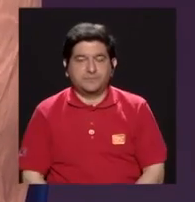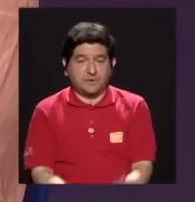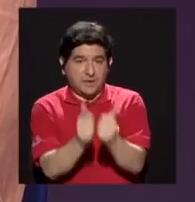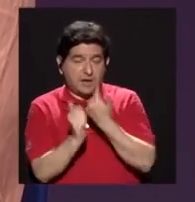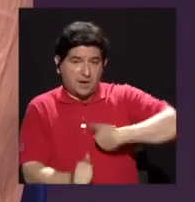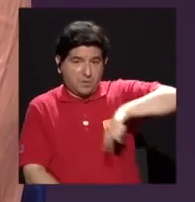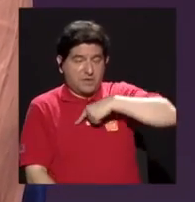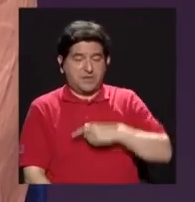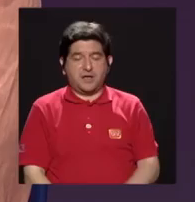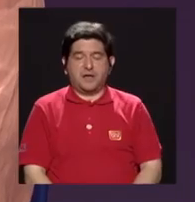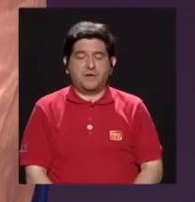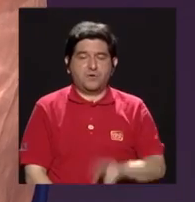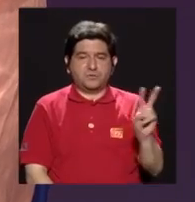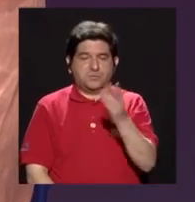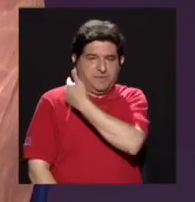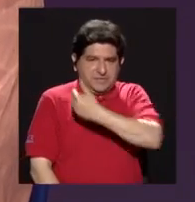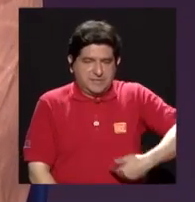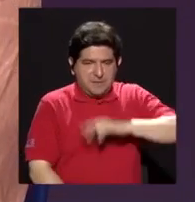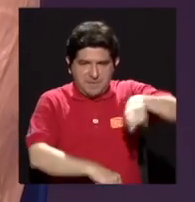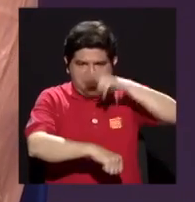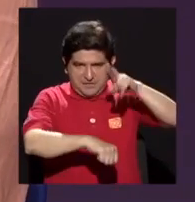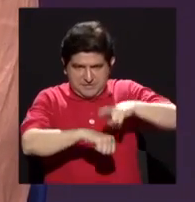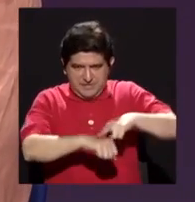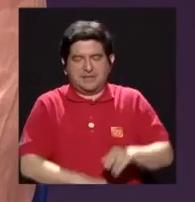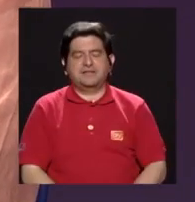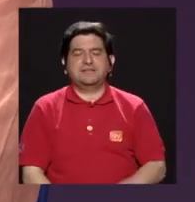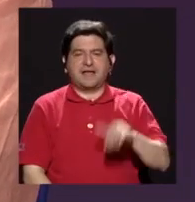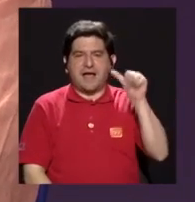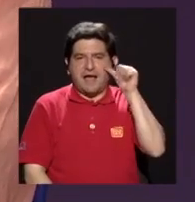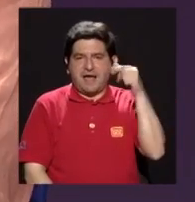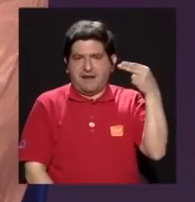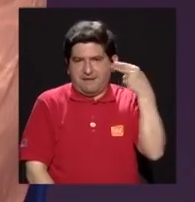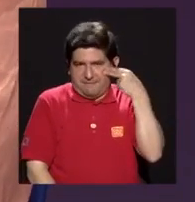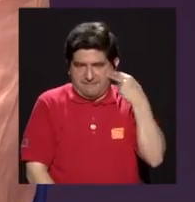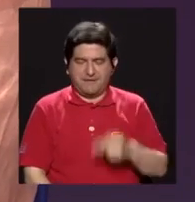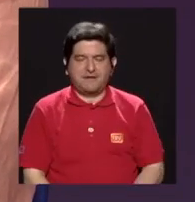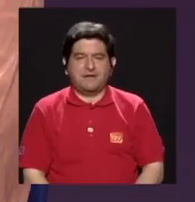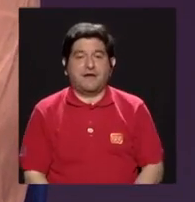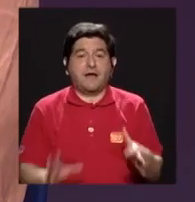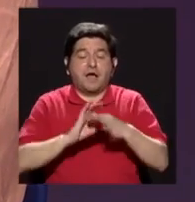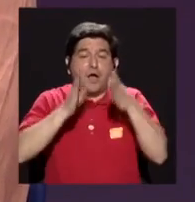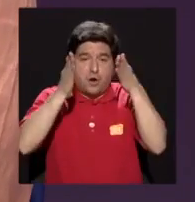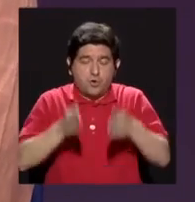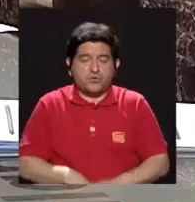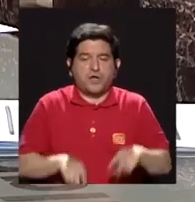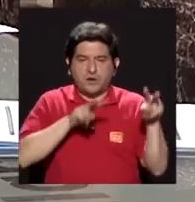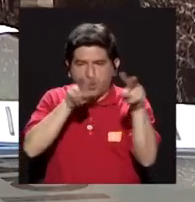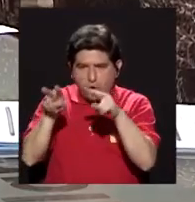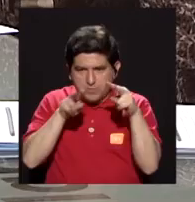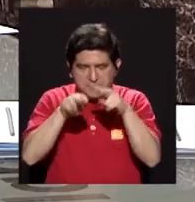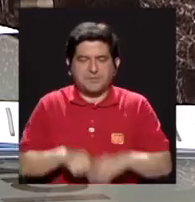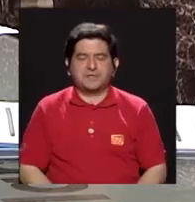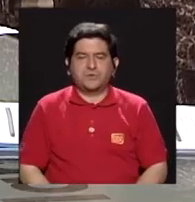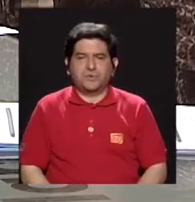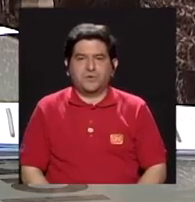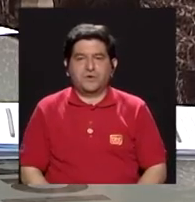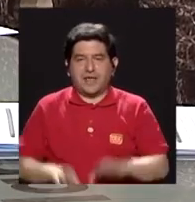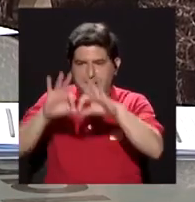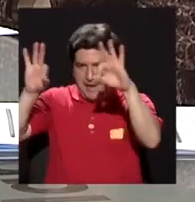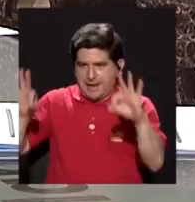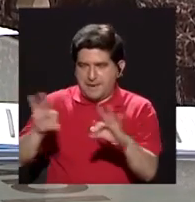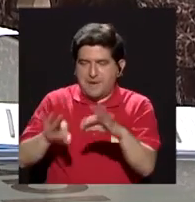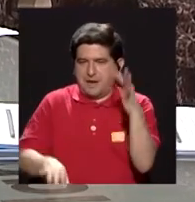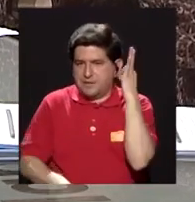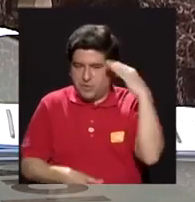acompañan la señora vicepresidenta de la república ana helena chacón y la coordinadora del observatorio de las mujeres de la